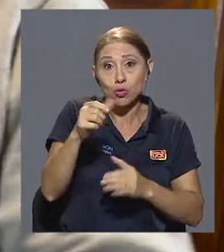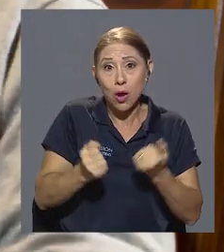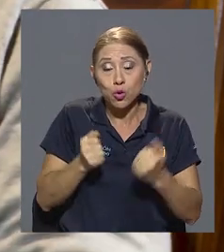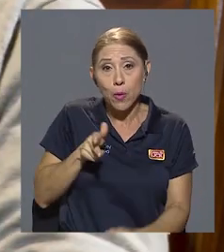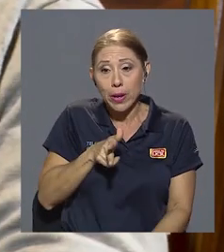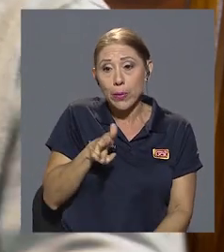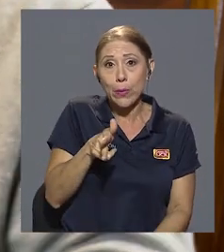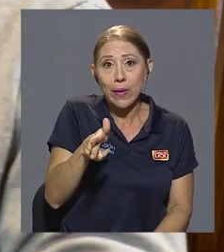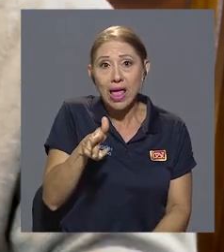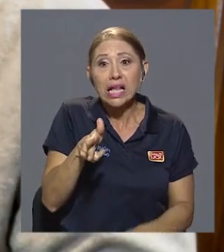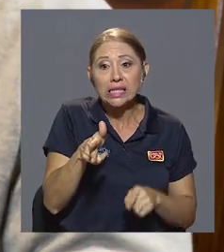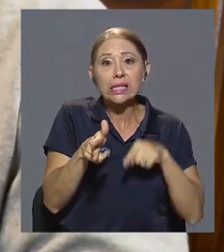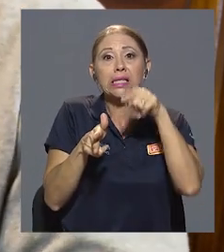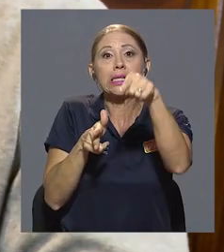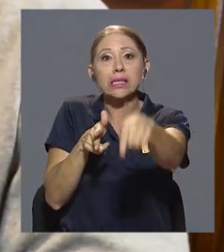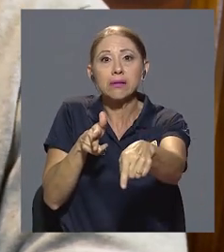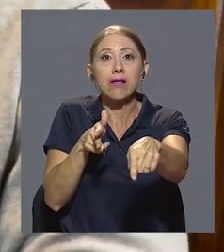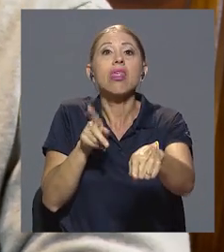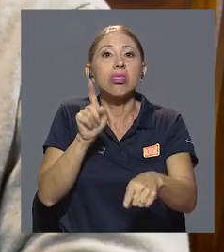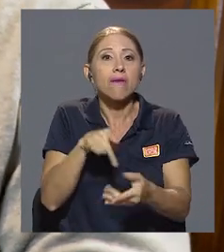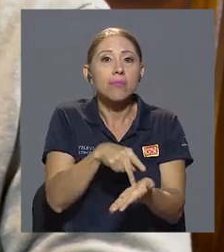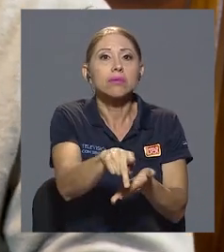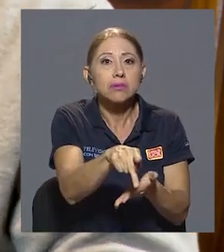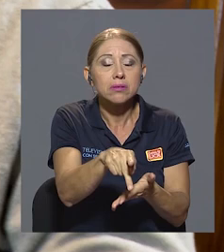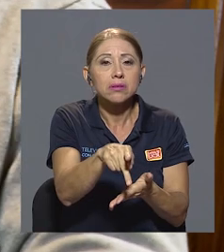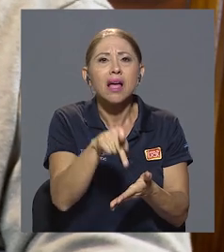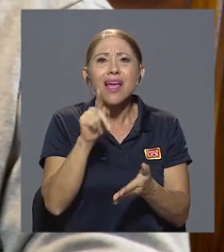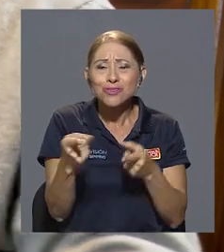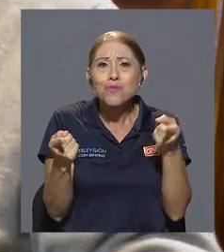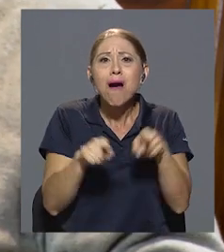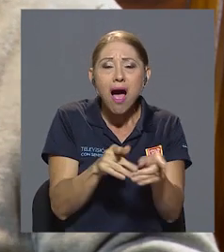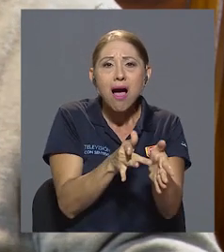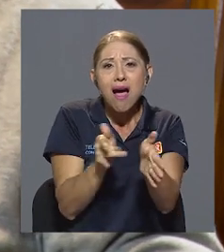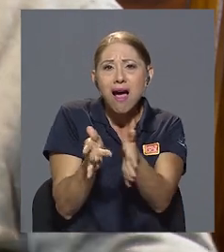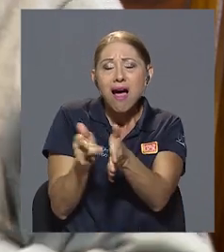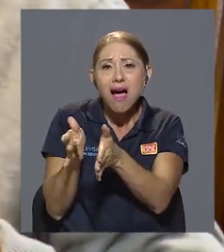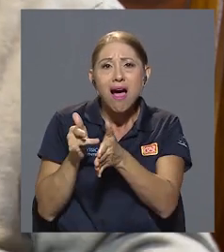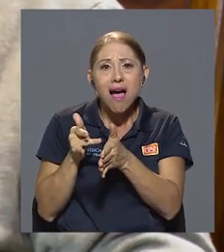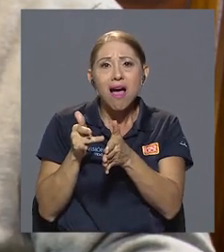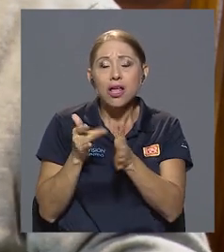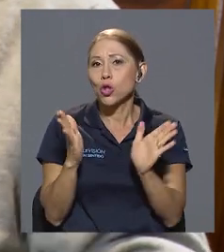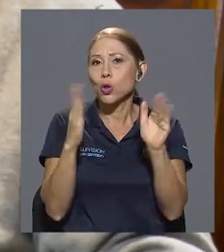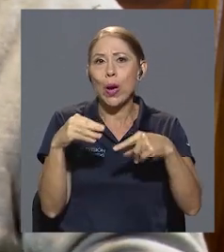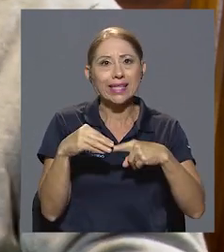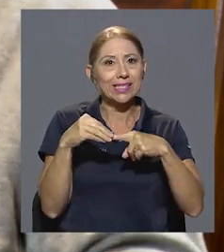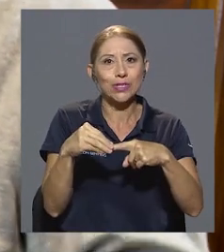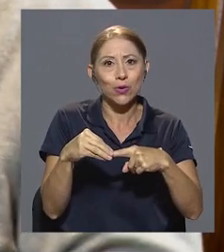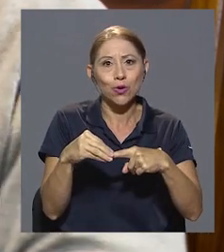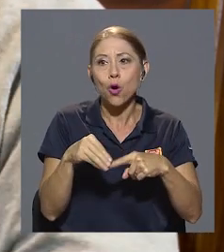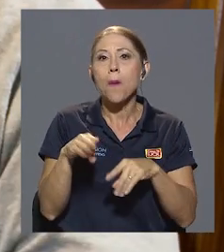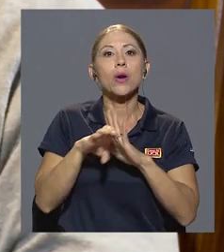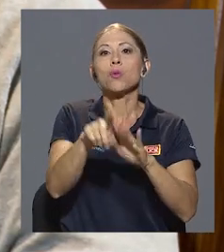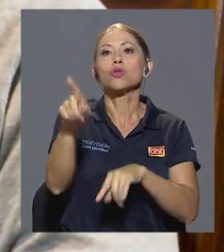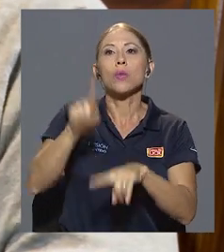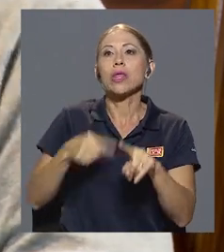que está en el tejido de las comunidades y no y no hay excepciones es decir no se puede